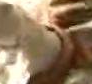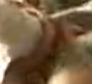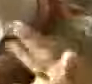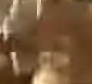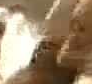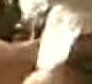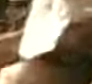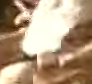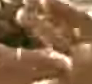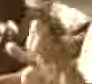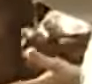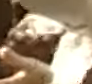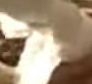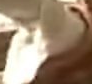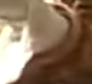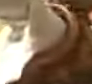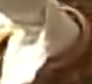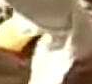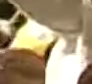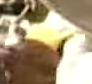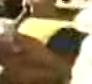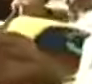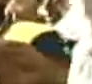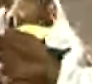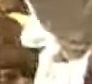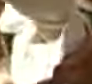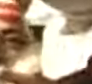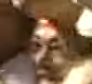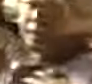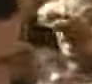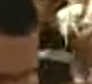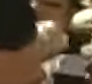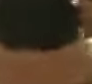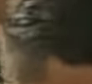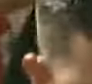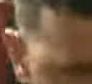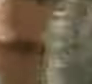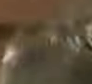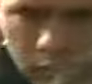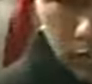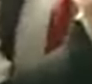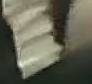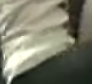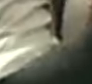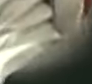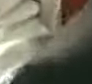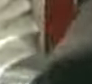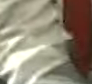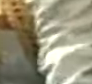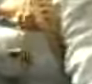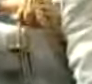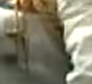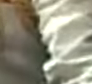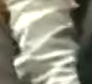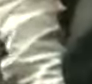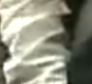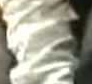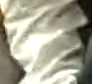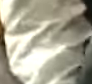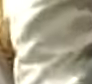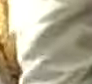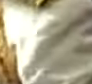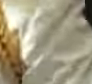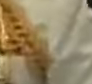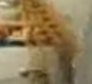de este lugar, lo saluda, le extiende la mano en un momento de júbilo para demostrar lo que es